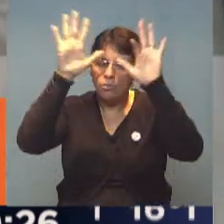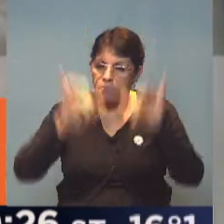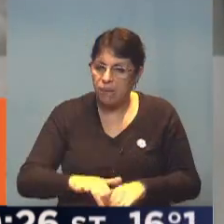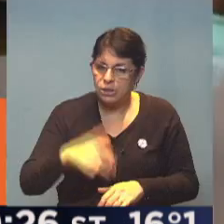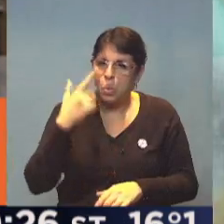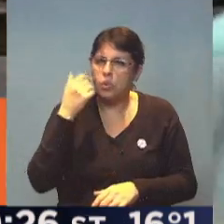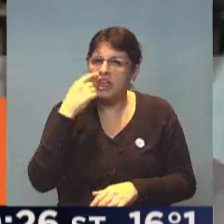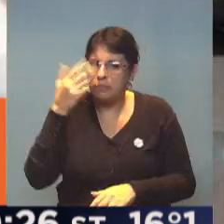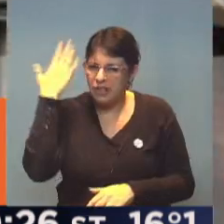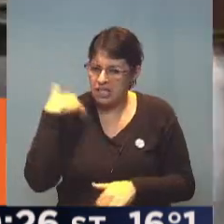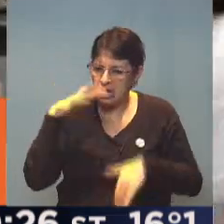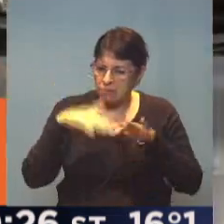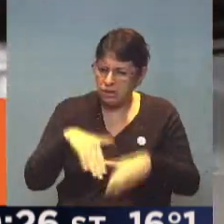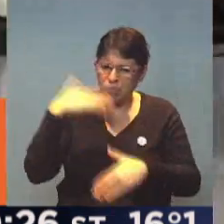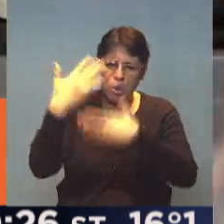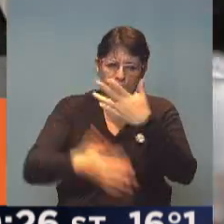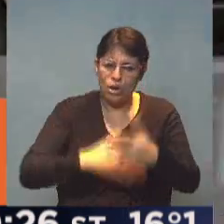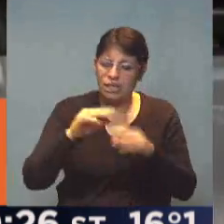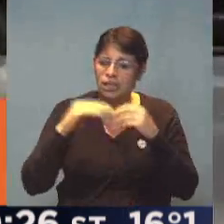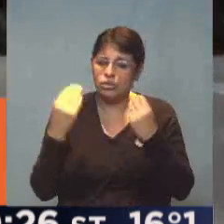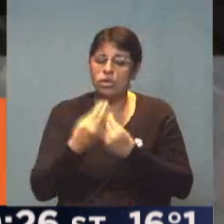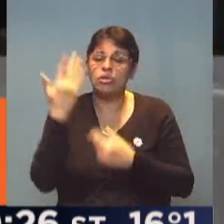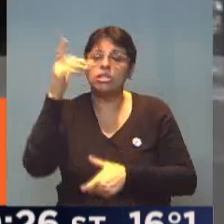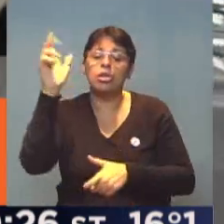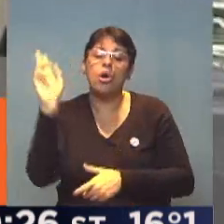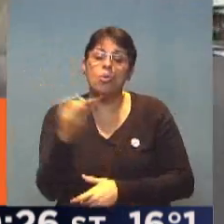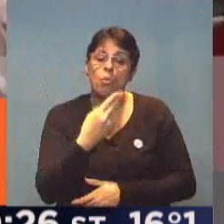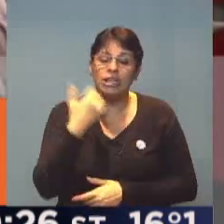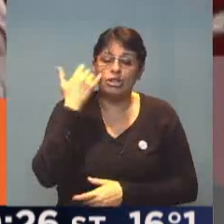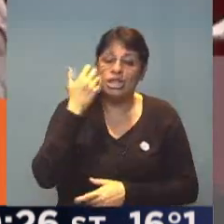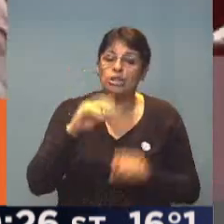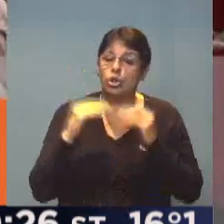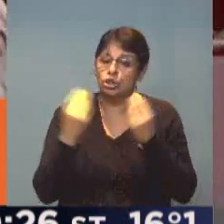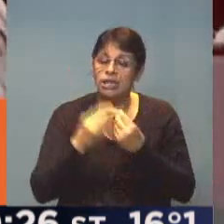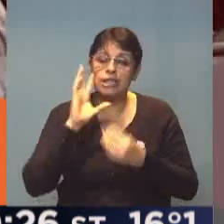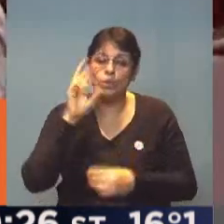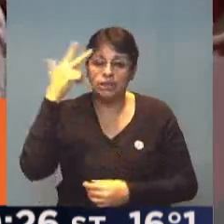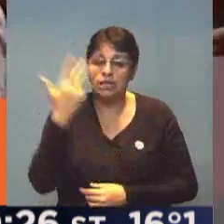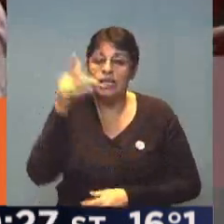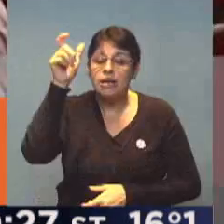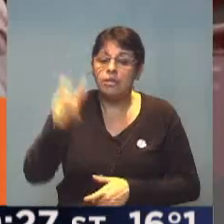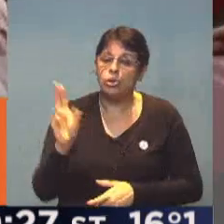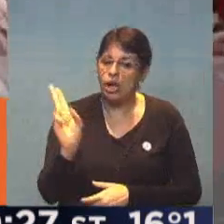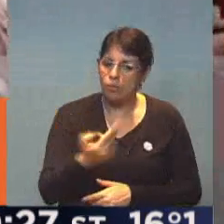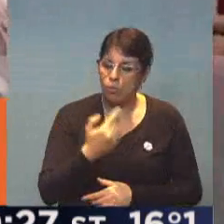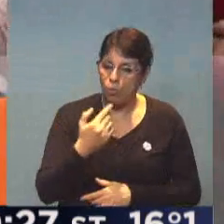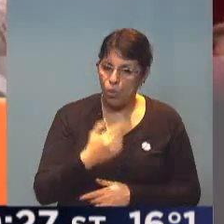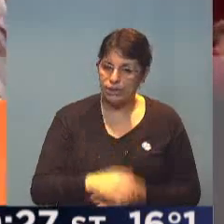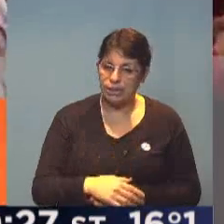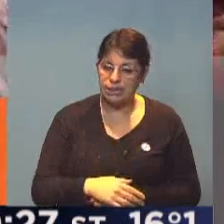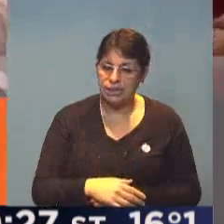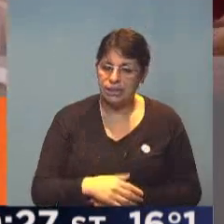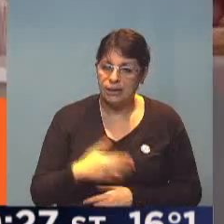violenta movilización en el estado de Barinas que dejó 5 muertos, elevando ya a 53 las víctimas fatales en